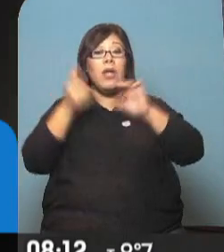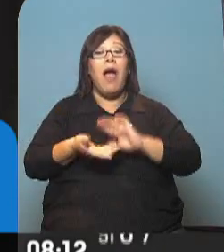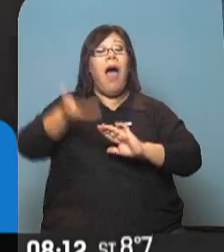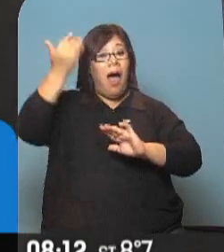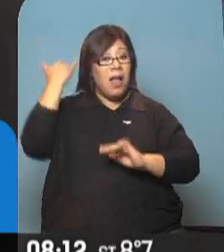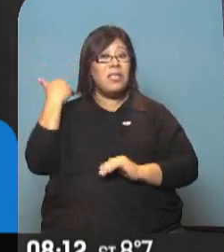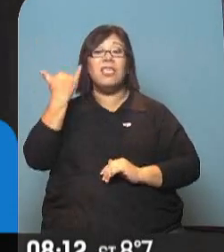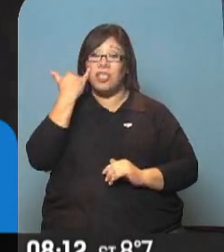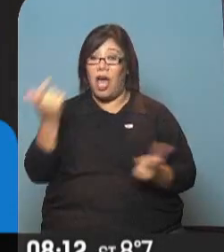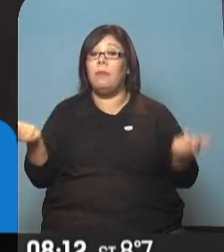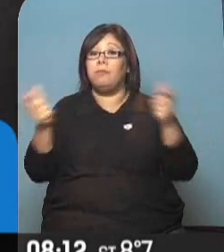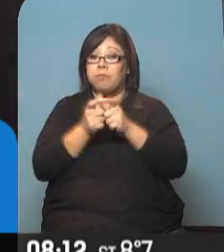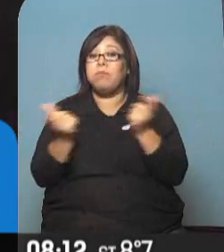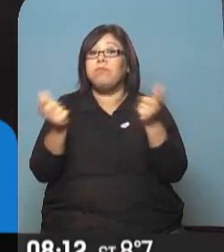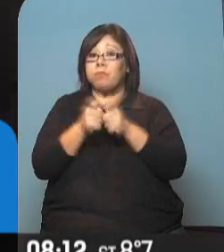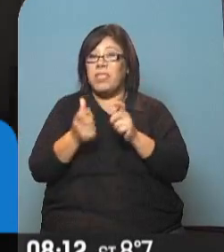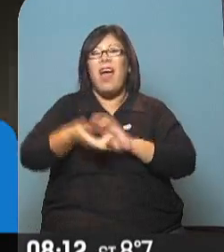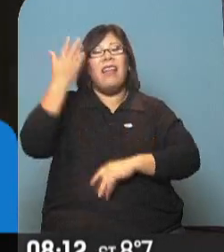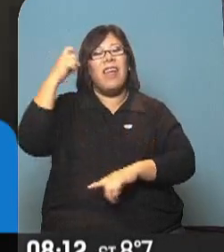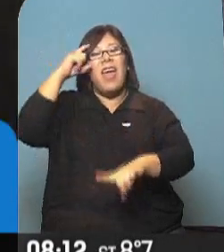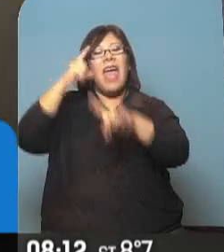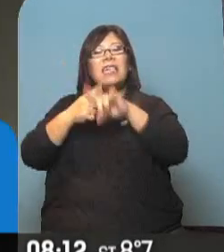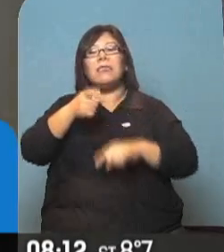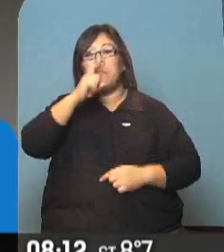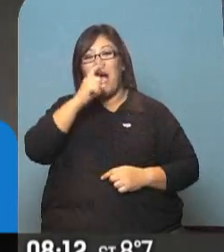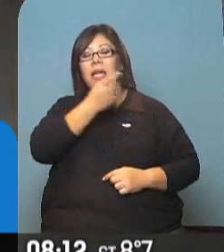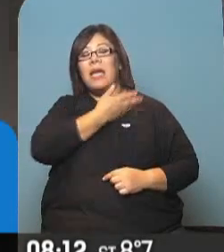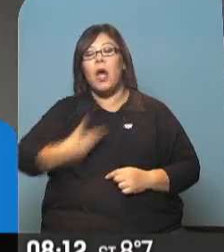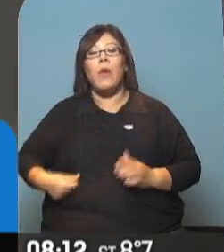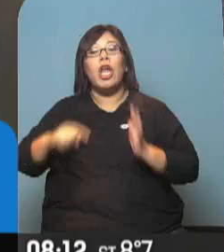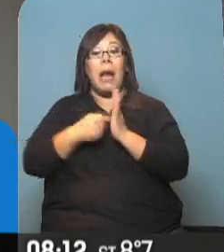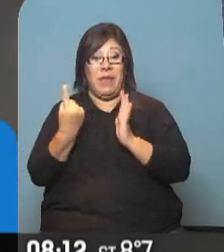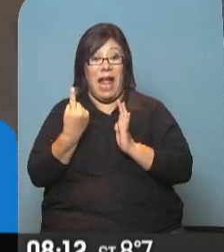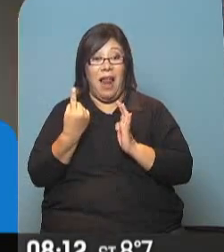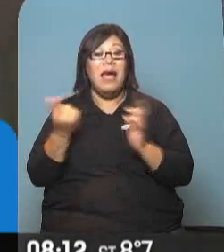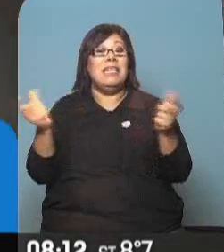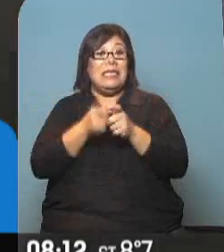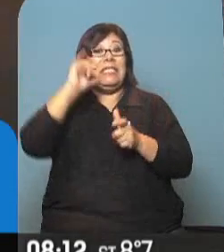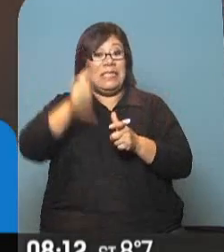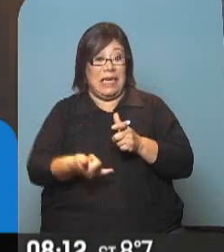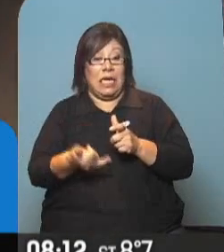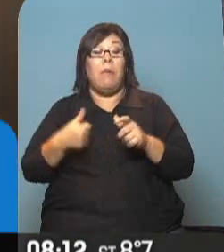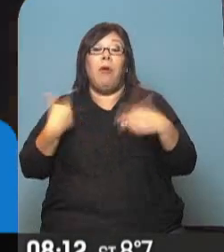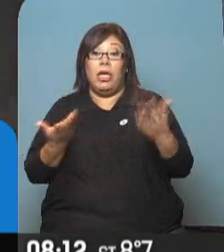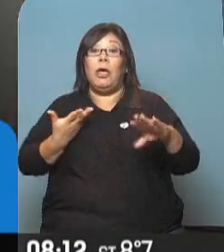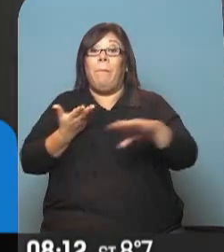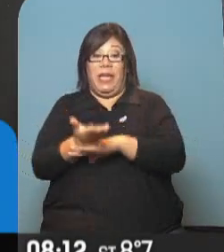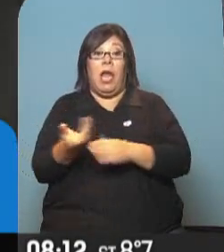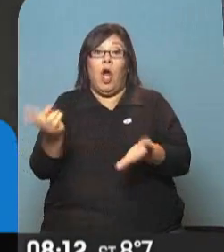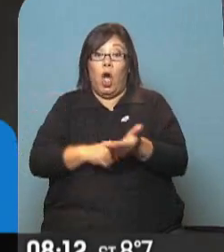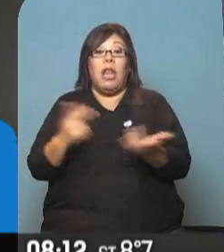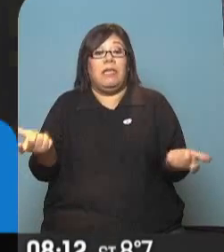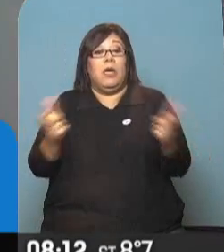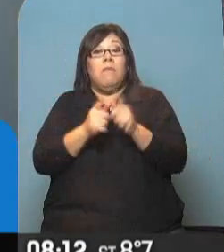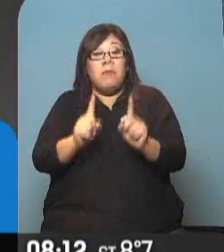gobierno de Mauricio Macri, entonces jefe de gobierno, lo sentaba a la mesa de negociaciones. Quieren que vuelva a esa instancia mientras en trabajo